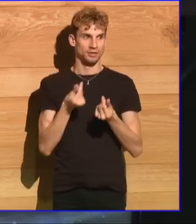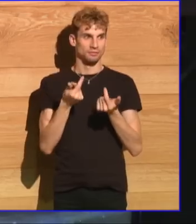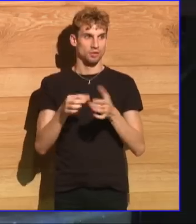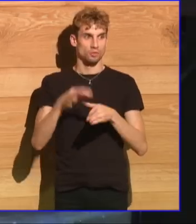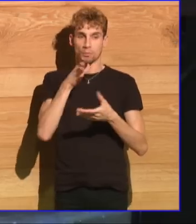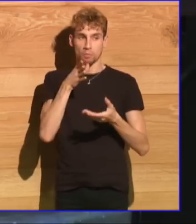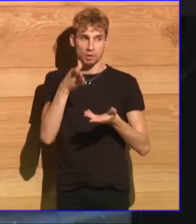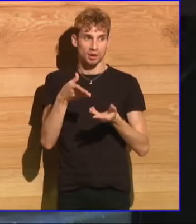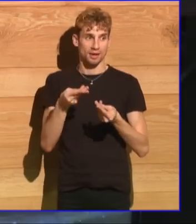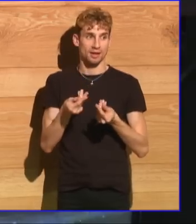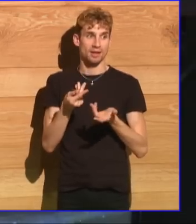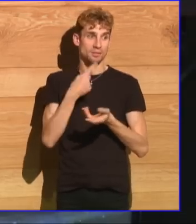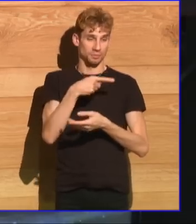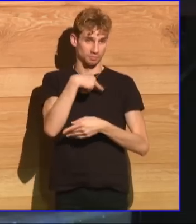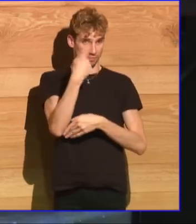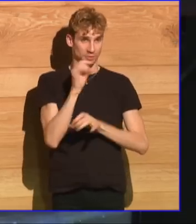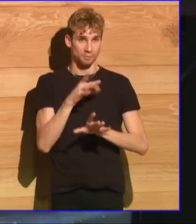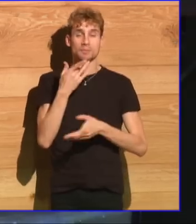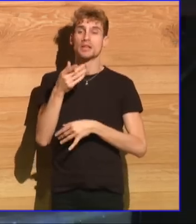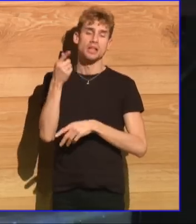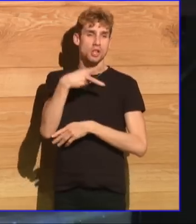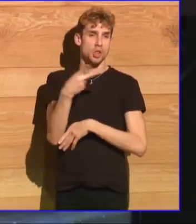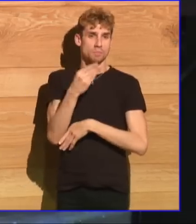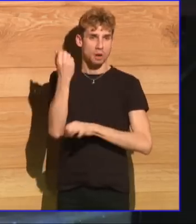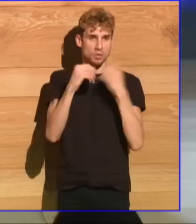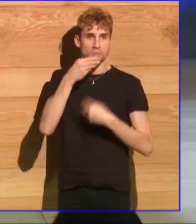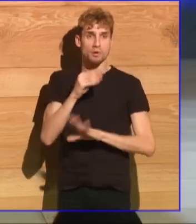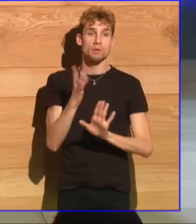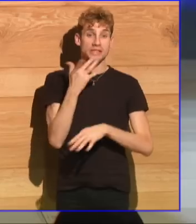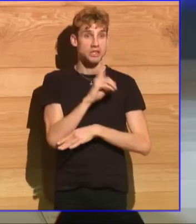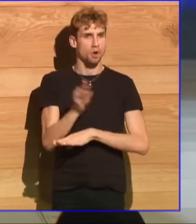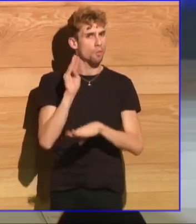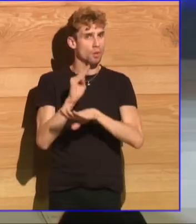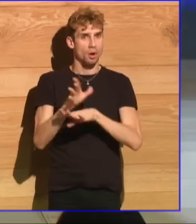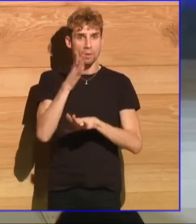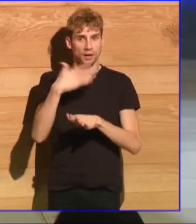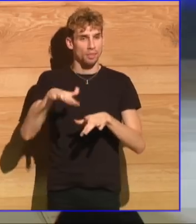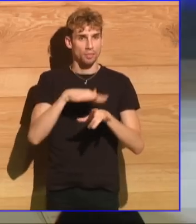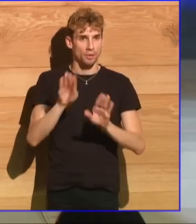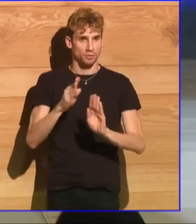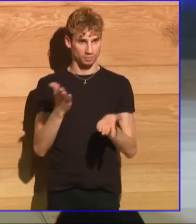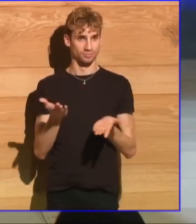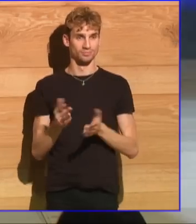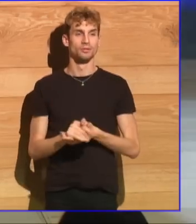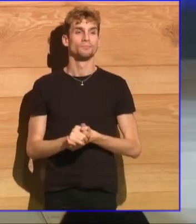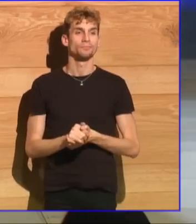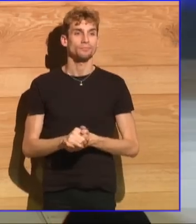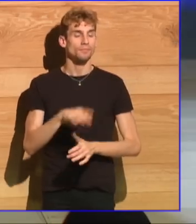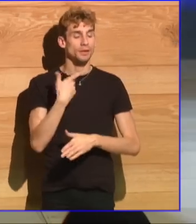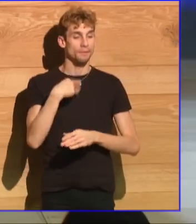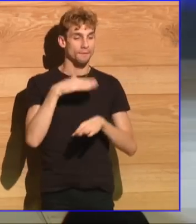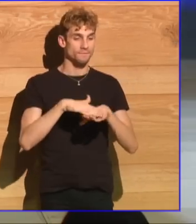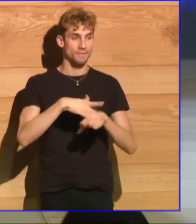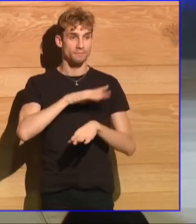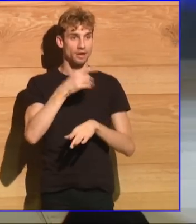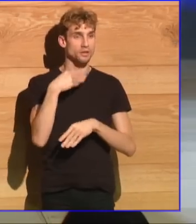que tienen muy buena suerte, pues son muy buenos actores, pero si no, cuidado, Richard Dreyfuss, estabas en tu casa ahí. Mira, perdonadme un momento, he creído intuir